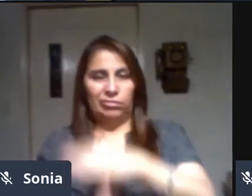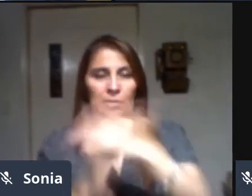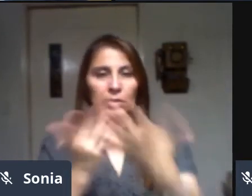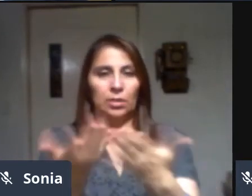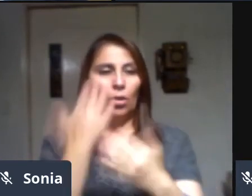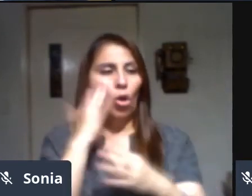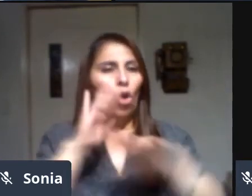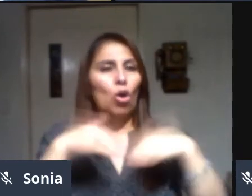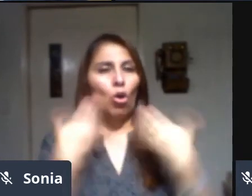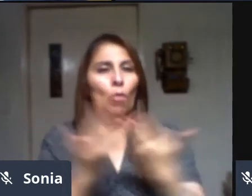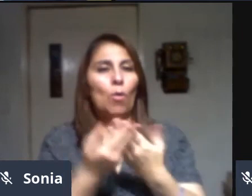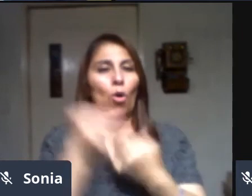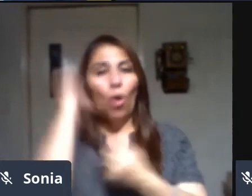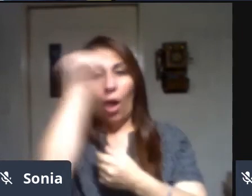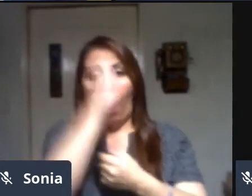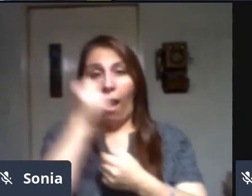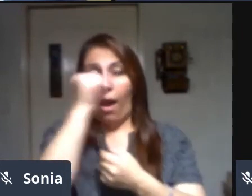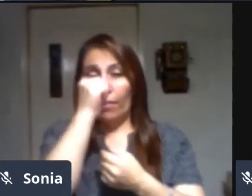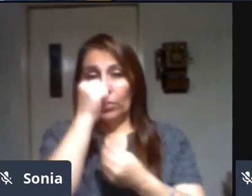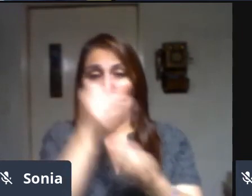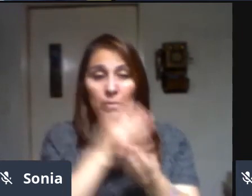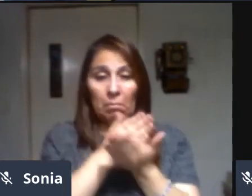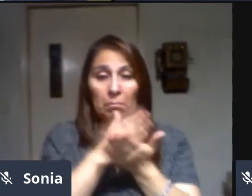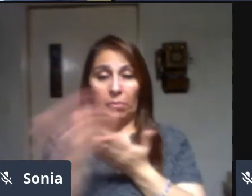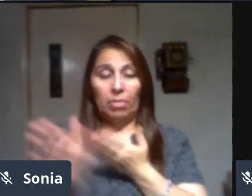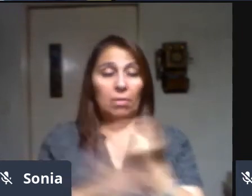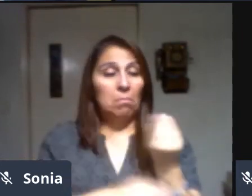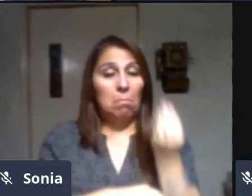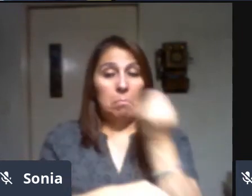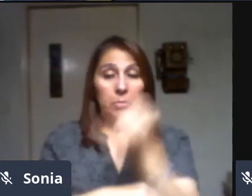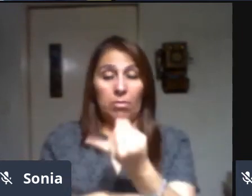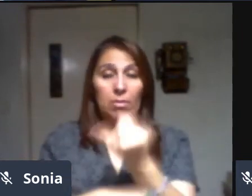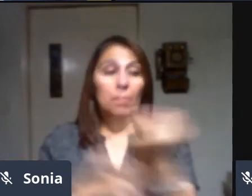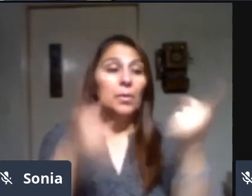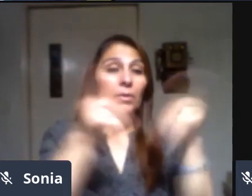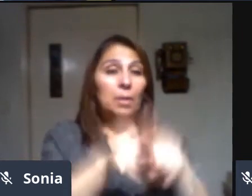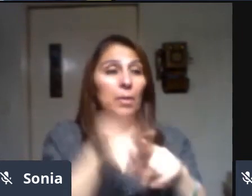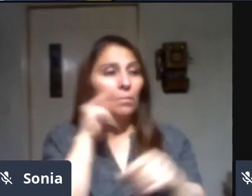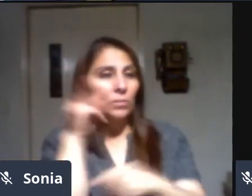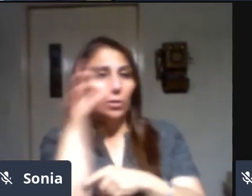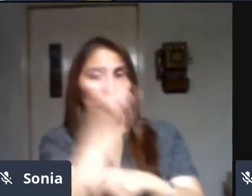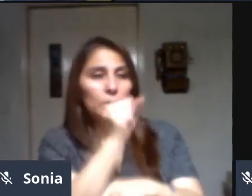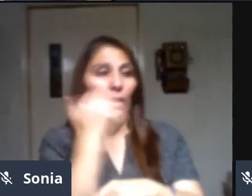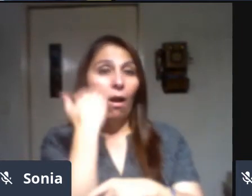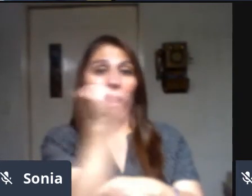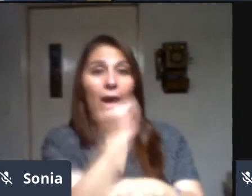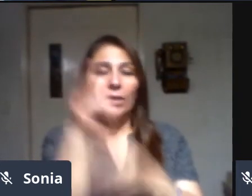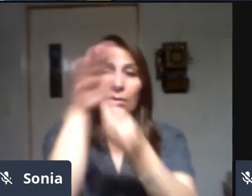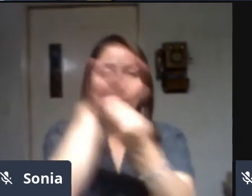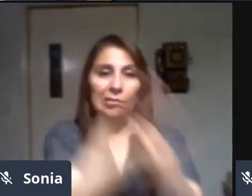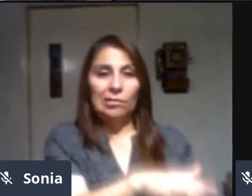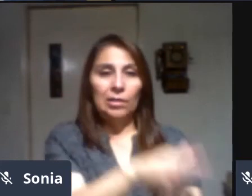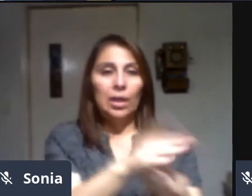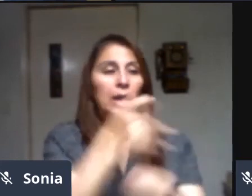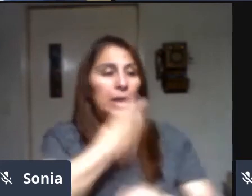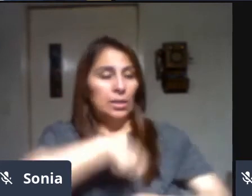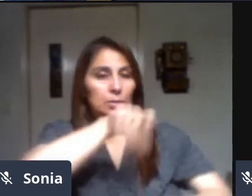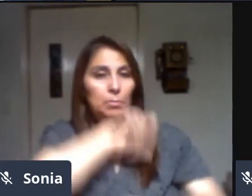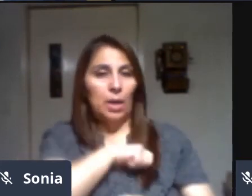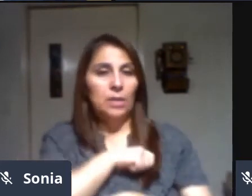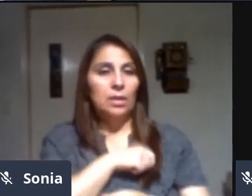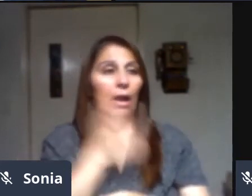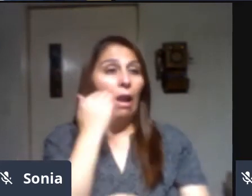afrodescendientes dejadme pero también veía la opresión es como las mujeres en su españa las mujeres andaluzas eran